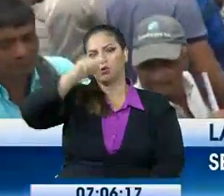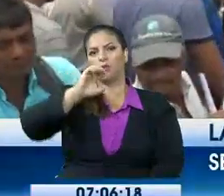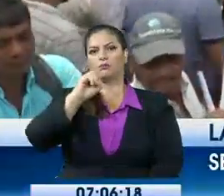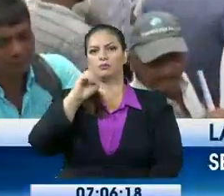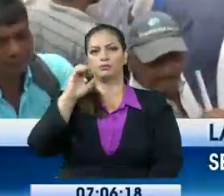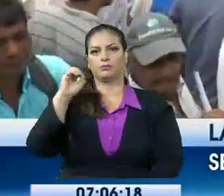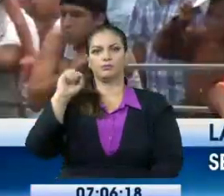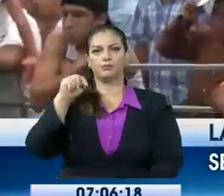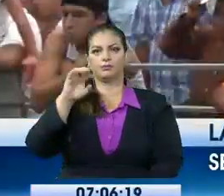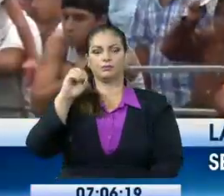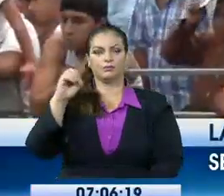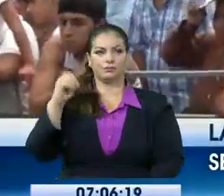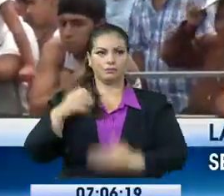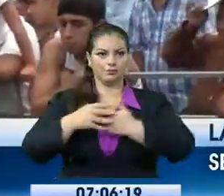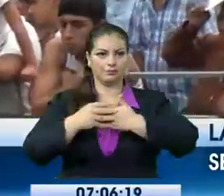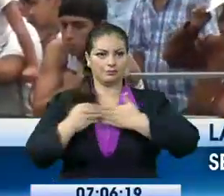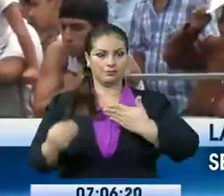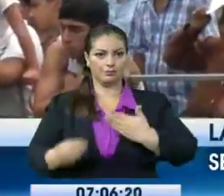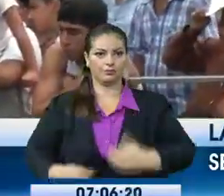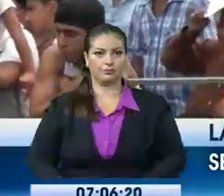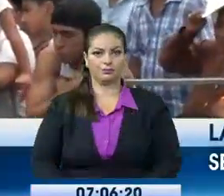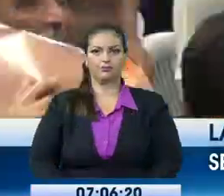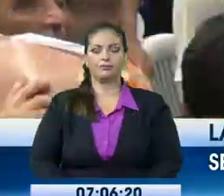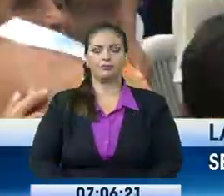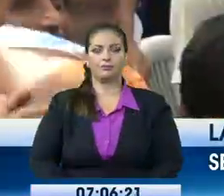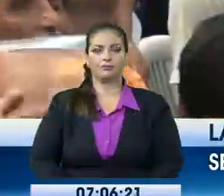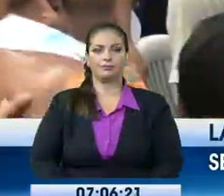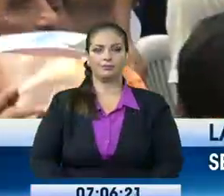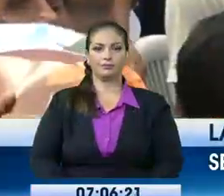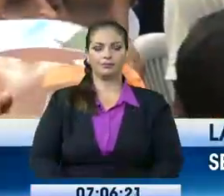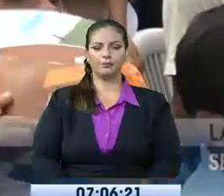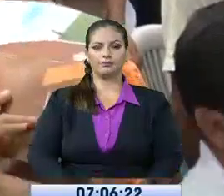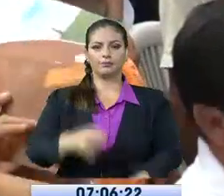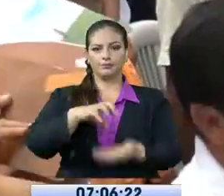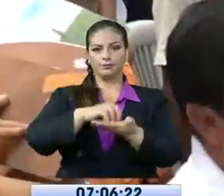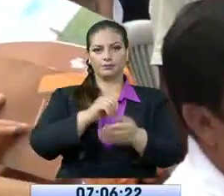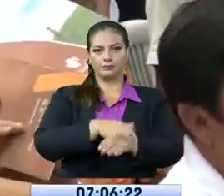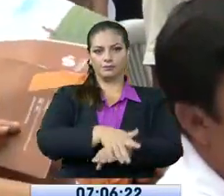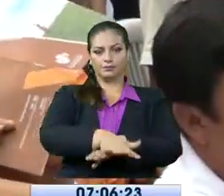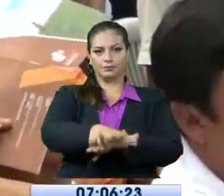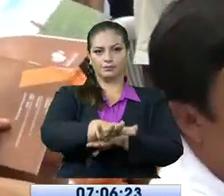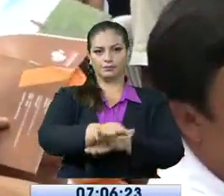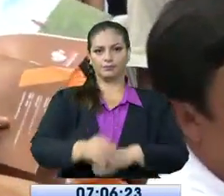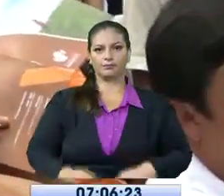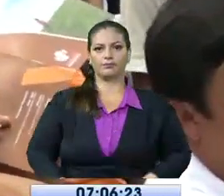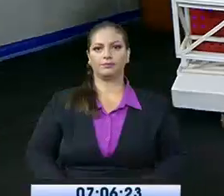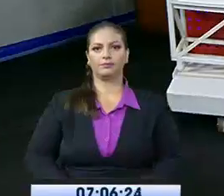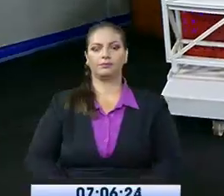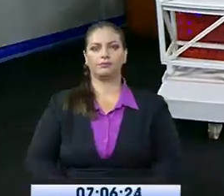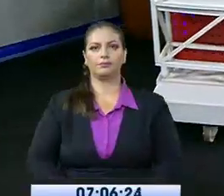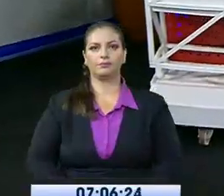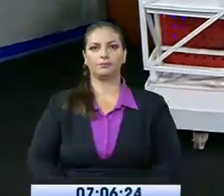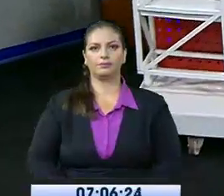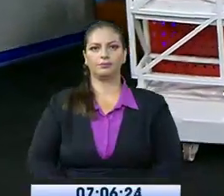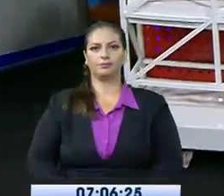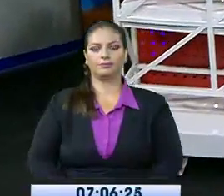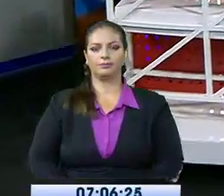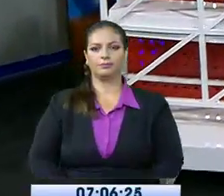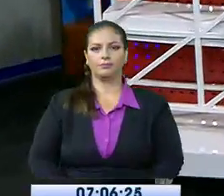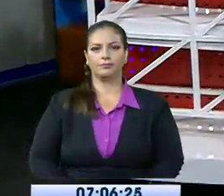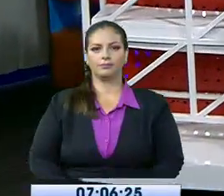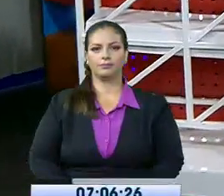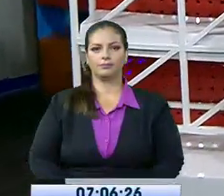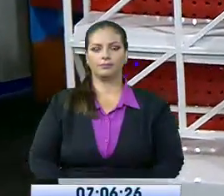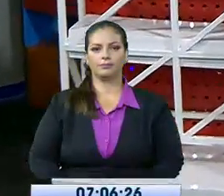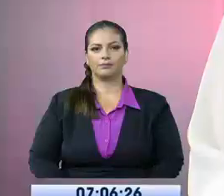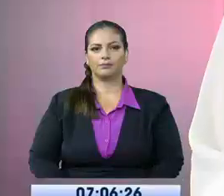participen en la Minga en todo el país. Desde Los Ríos, informó Odette Camacho. Al menos